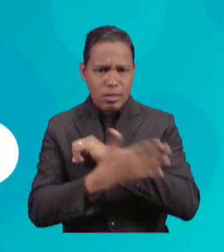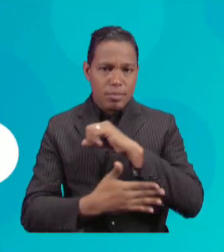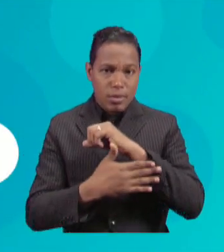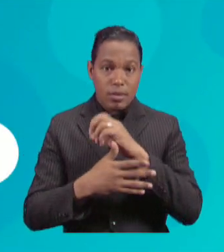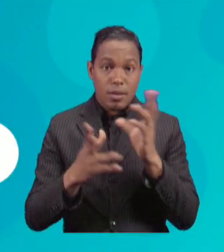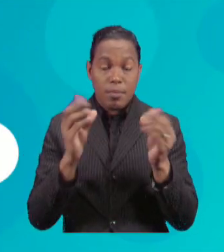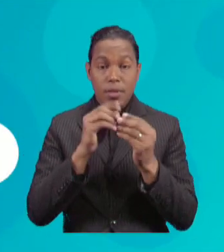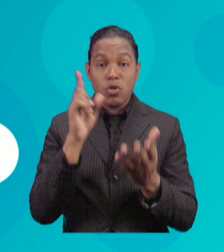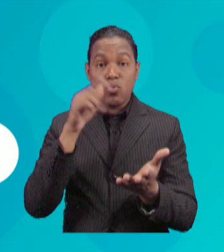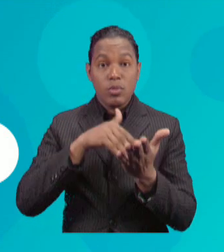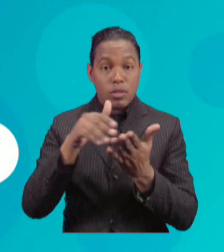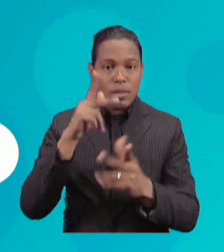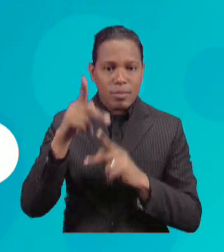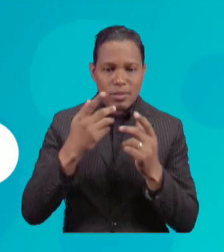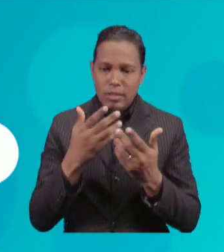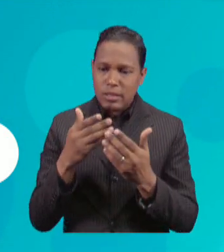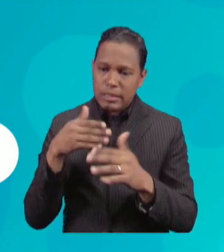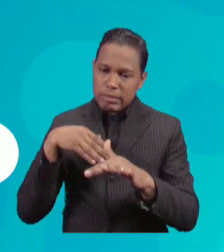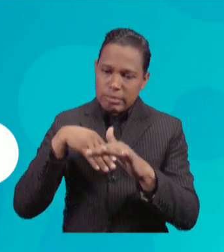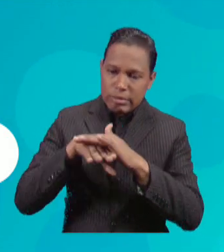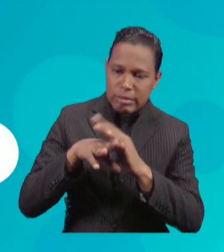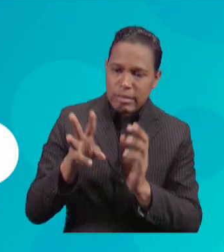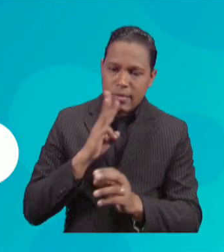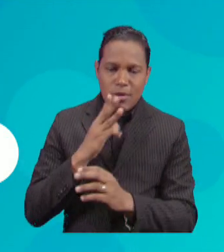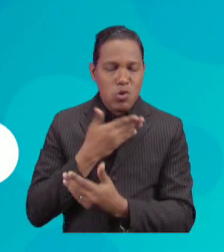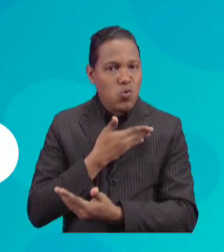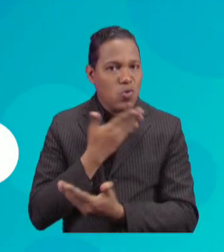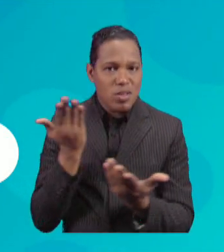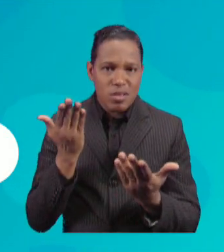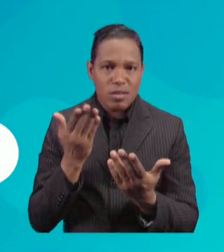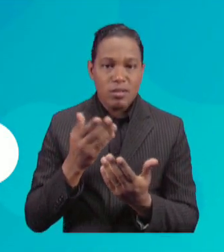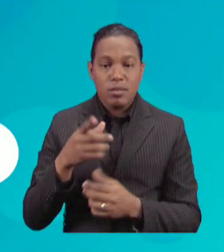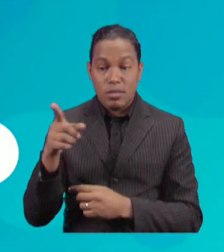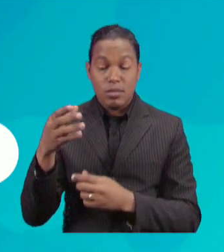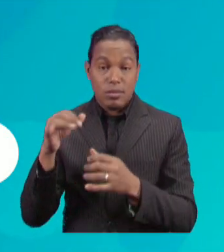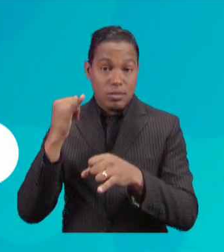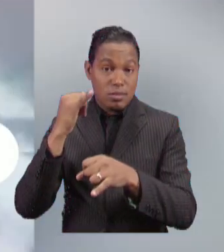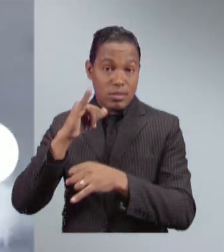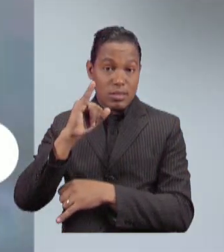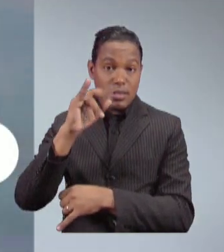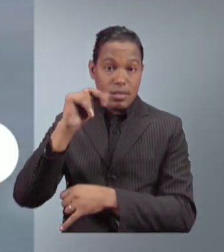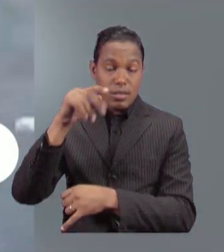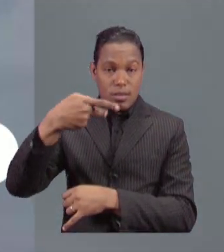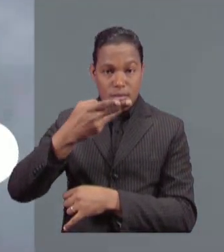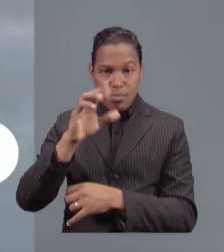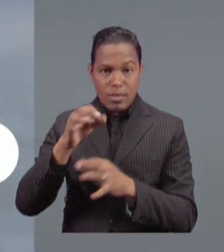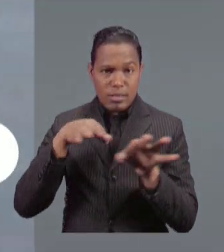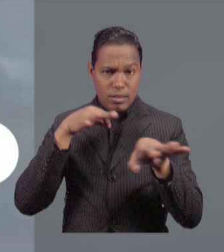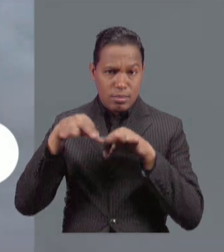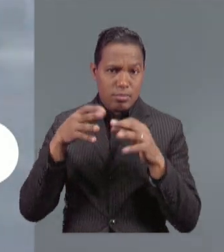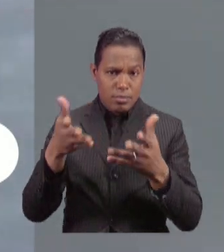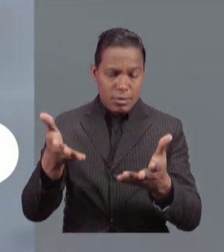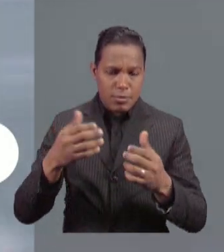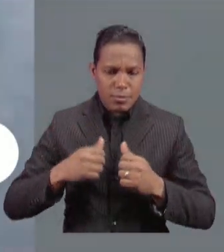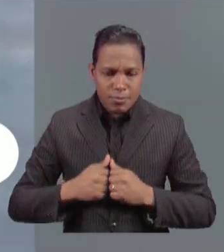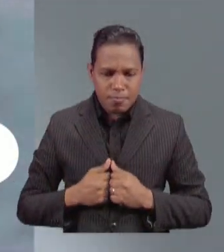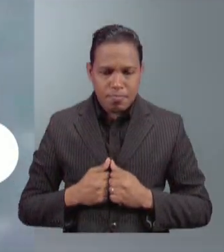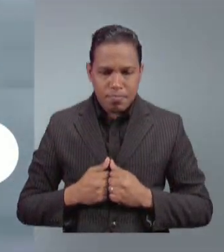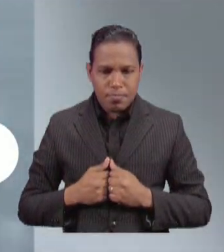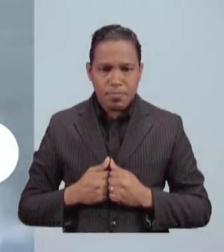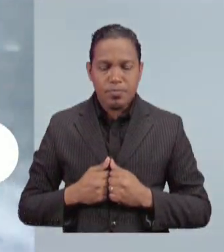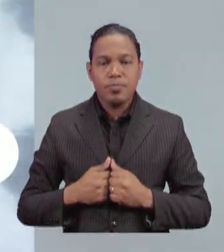1 millón de personas continúan sin acceso a agua potable. Así lo reveló el Instituto Nacional de Agua Potable y Alcantarillado, y es que una de las